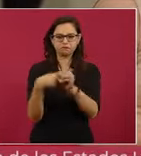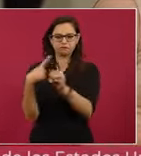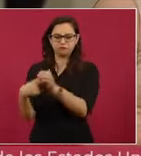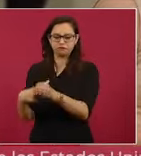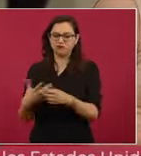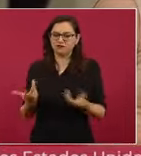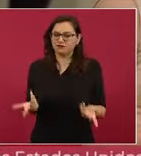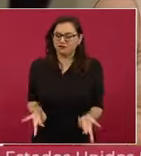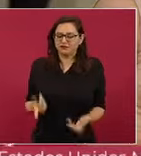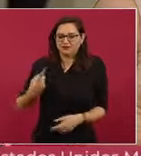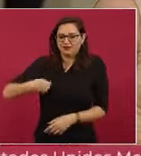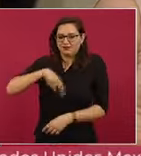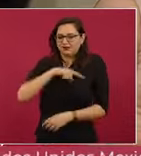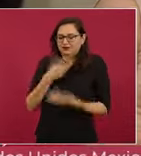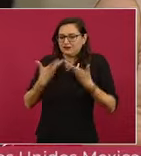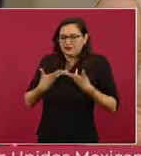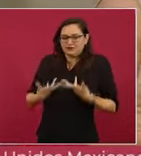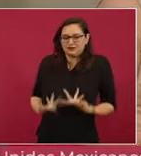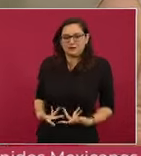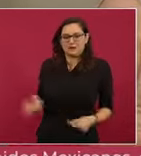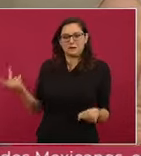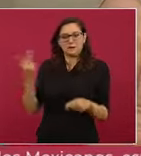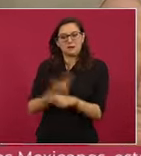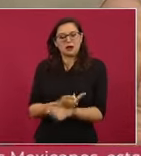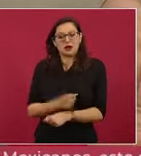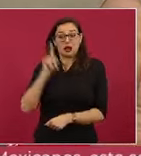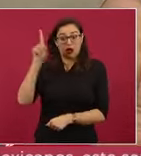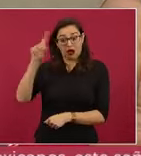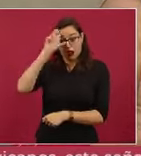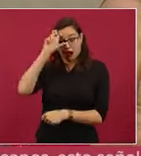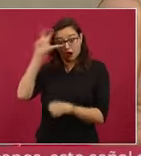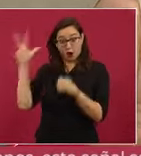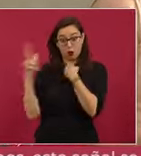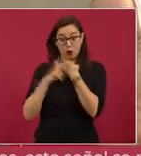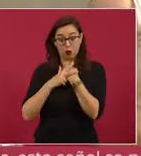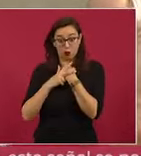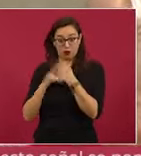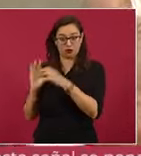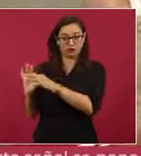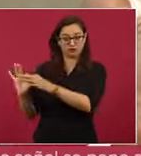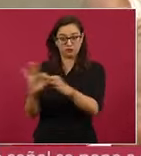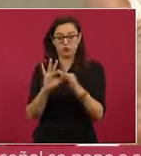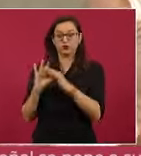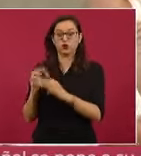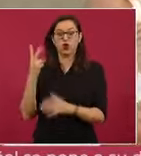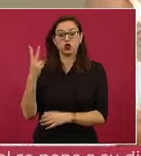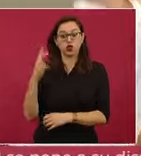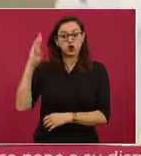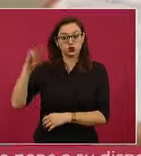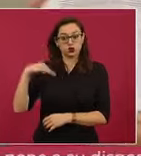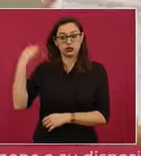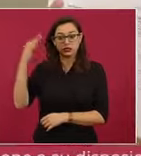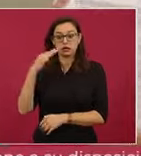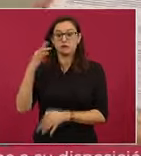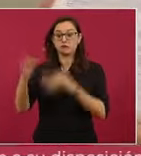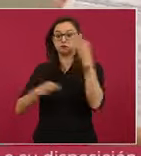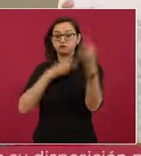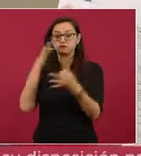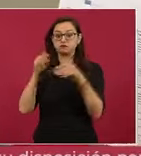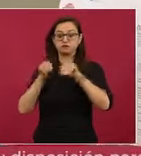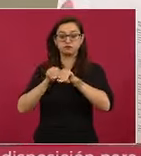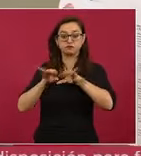en un comunicado de prensa la Unión Europea el pasado 2 de marzo difundieron un comunicado de prensa que la